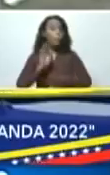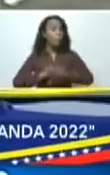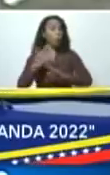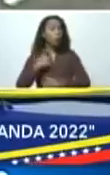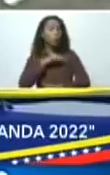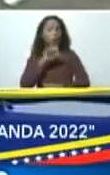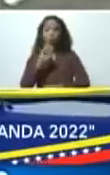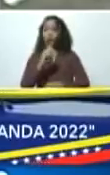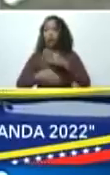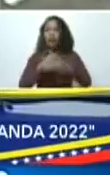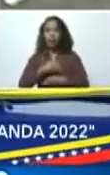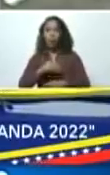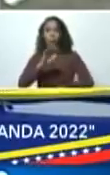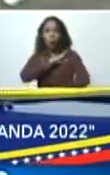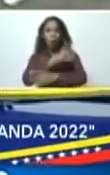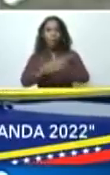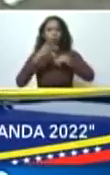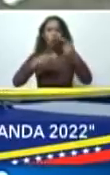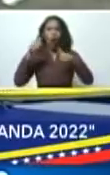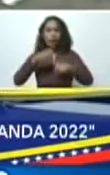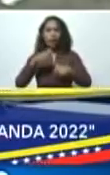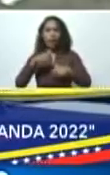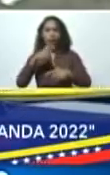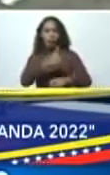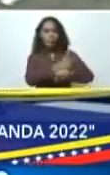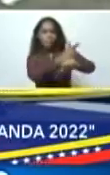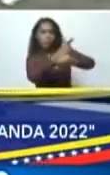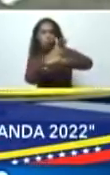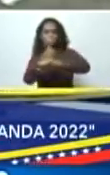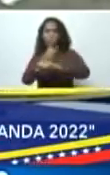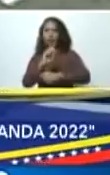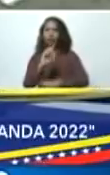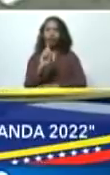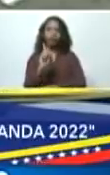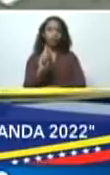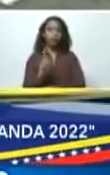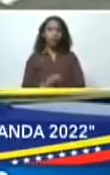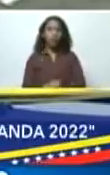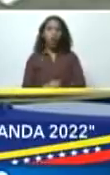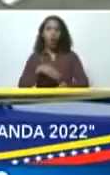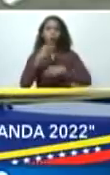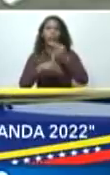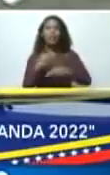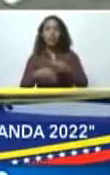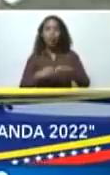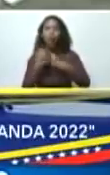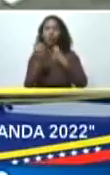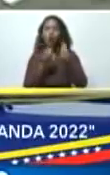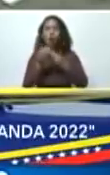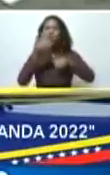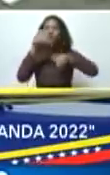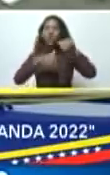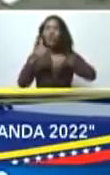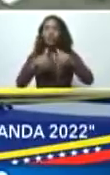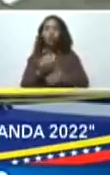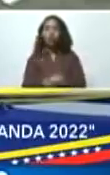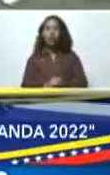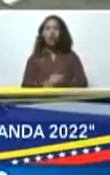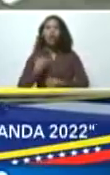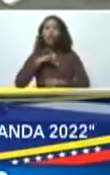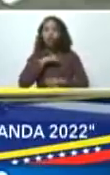nosotros no tomamos el poder político aquí a través de las armas. Lo tomamos a través de los votos y lo